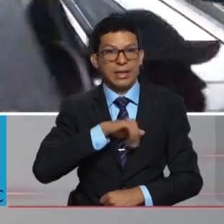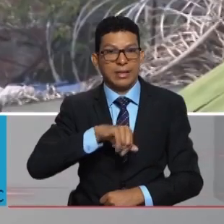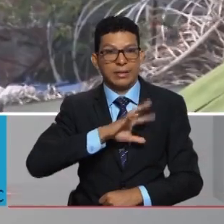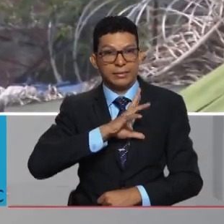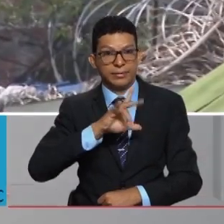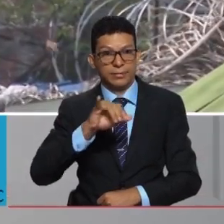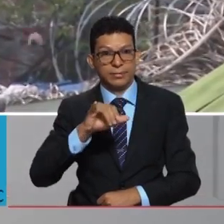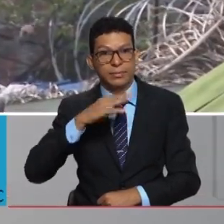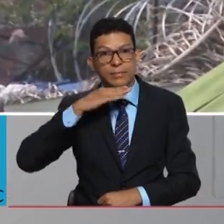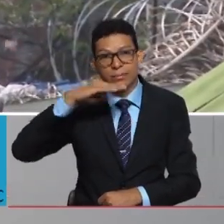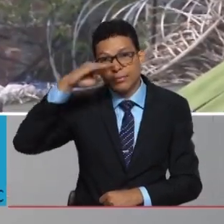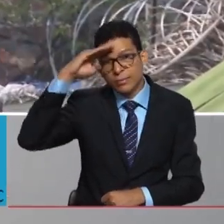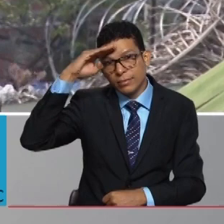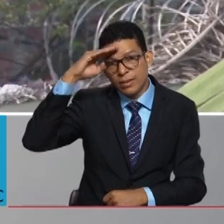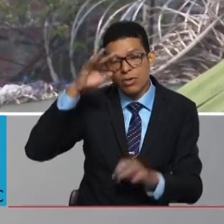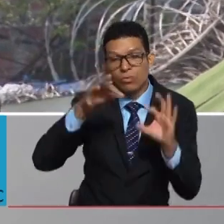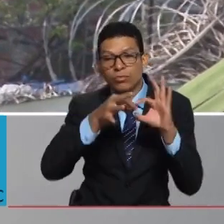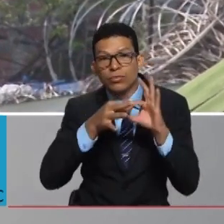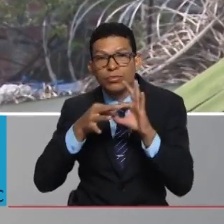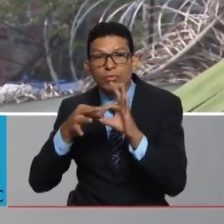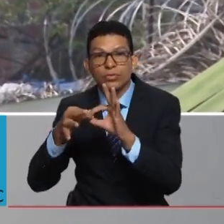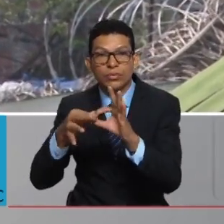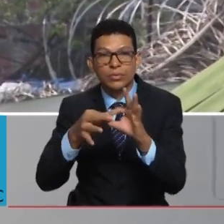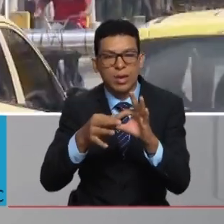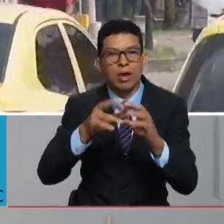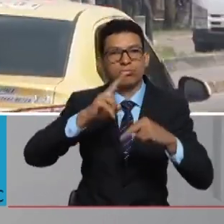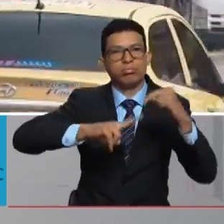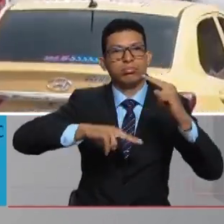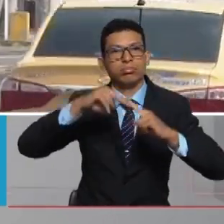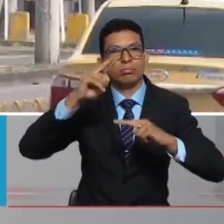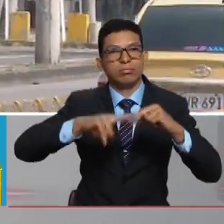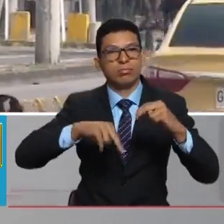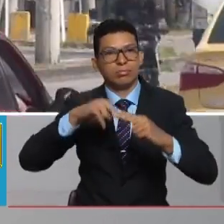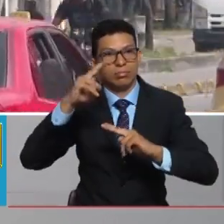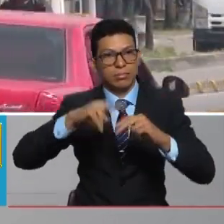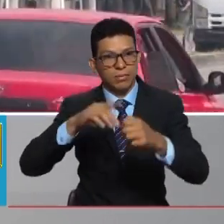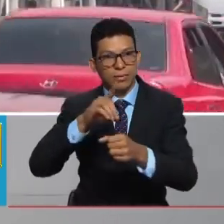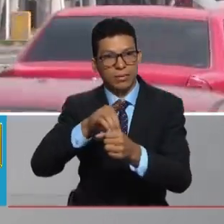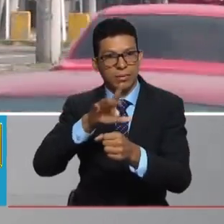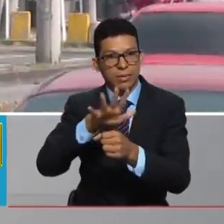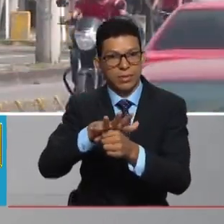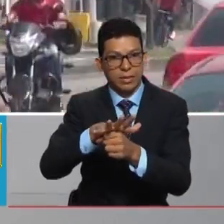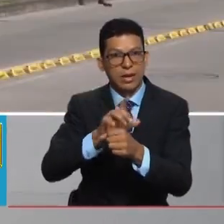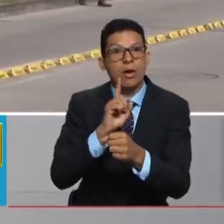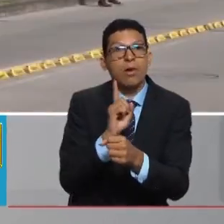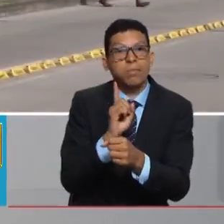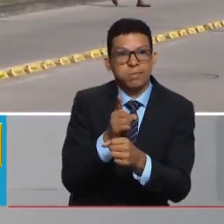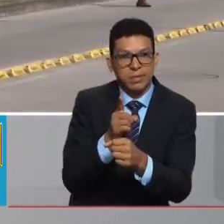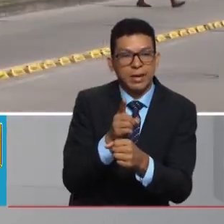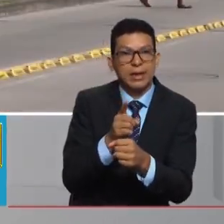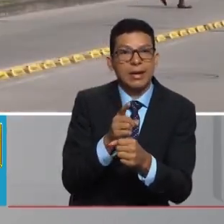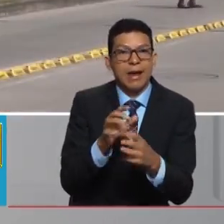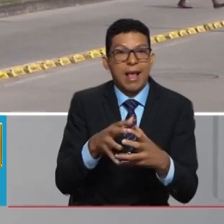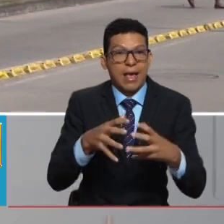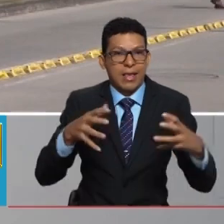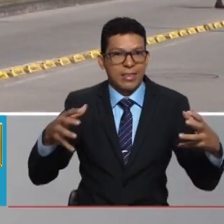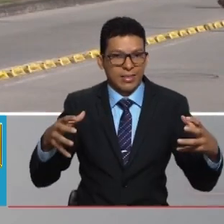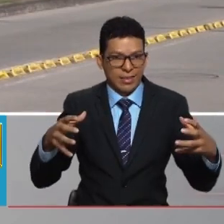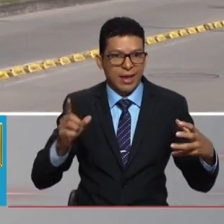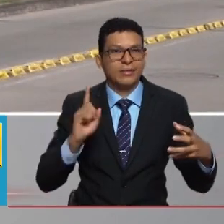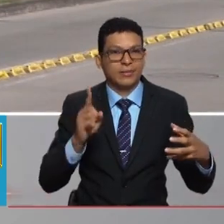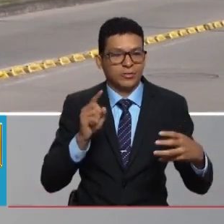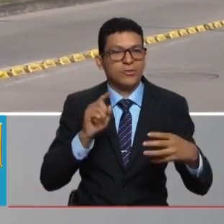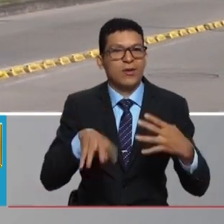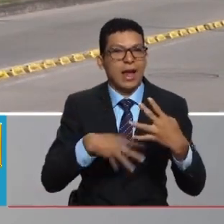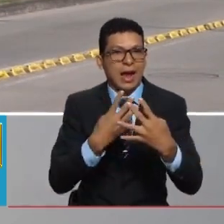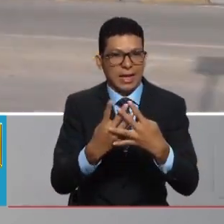para construir cárceles distritales y evitar que los delitos de menor cuantía sean excarcelables. Si no tuviéramos dificultades en el